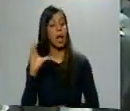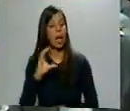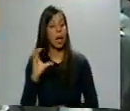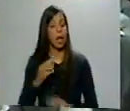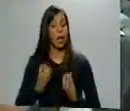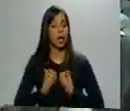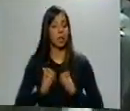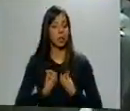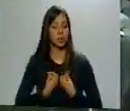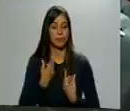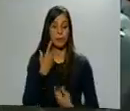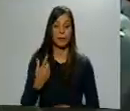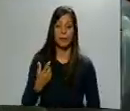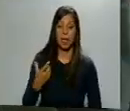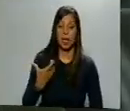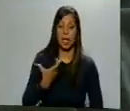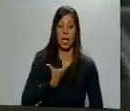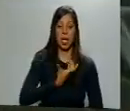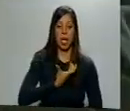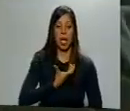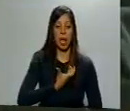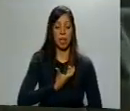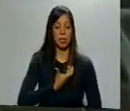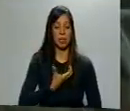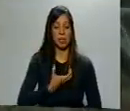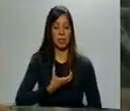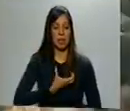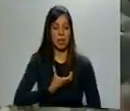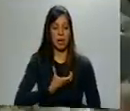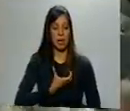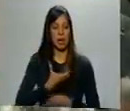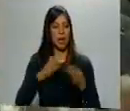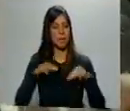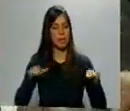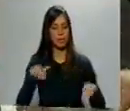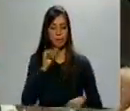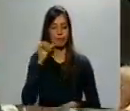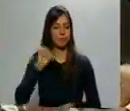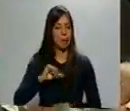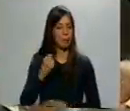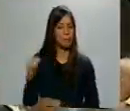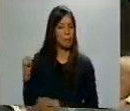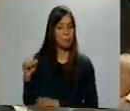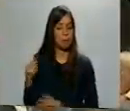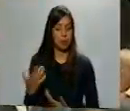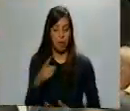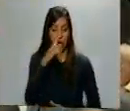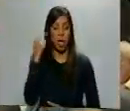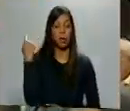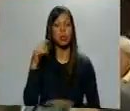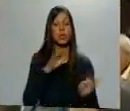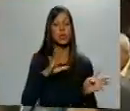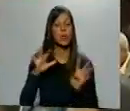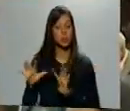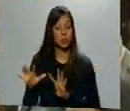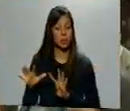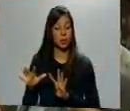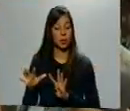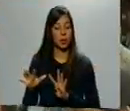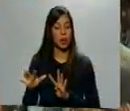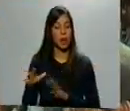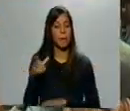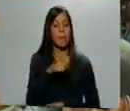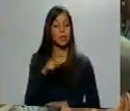con esta instancia, con la creación de esta instancia, producto de ese mandato constitucional del año 99, han sido